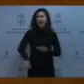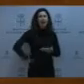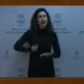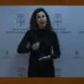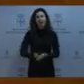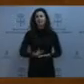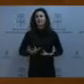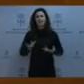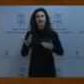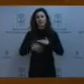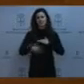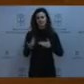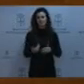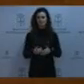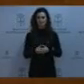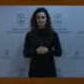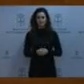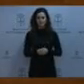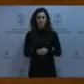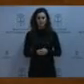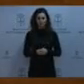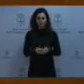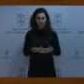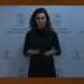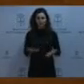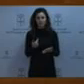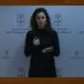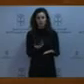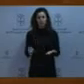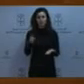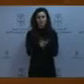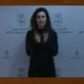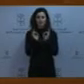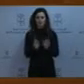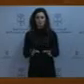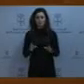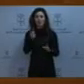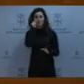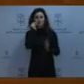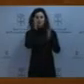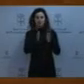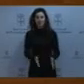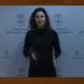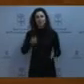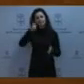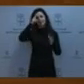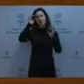saciedad. Y yo vuelvo a decir lo mismo, señor Fernández, y es